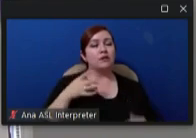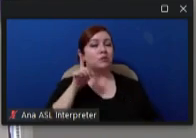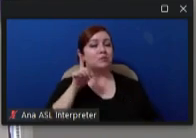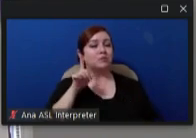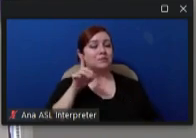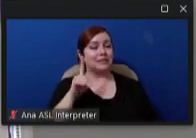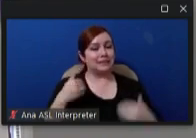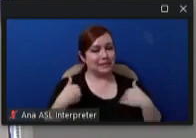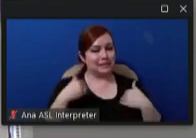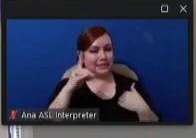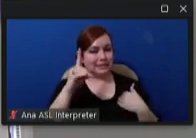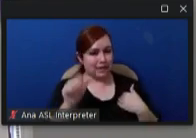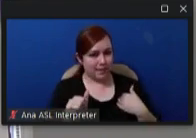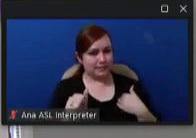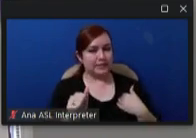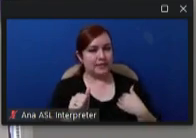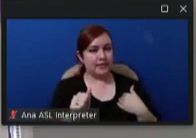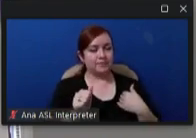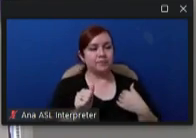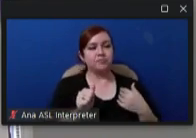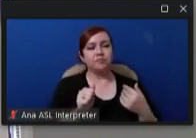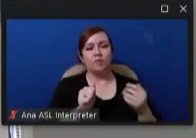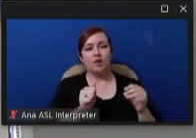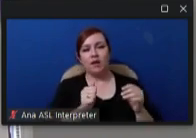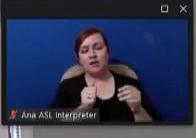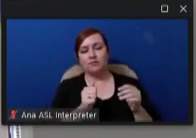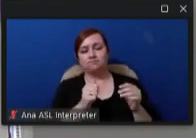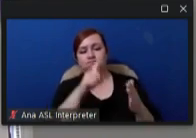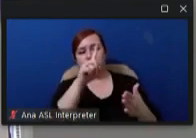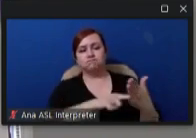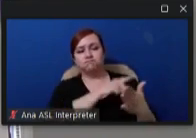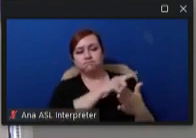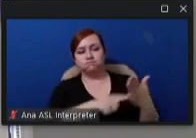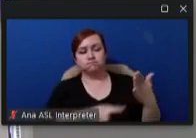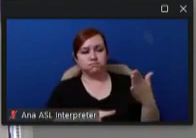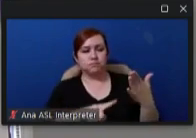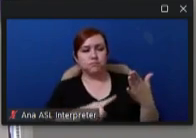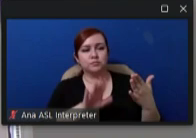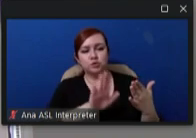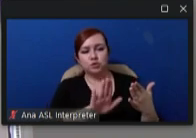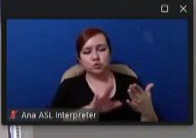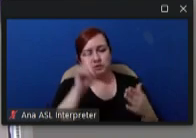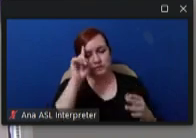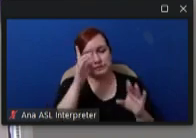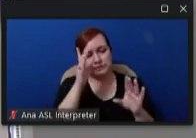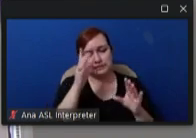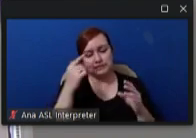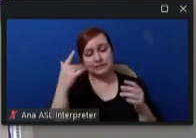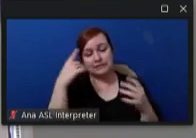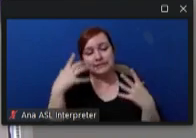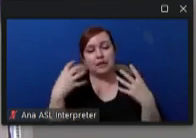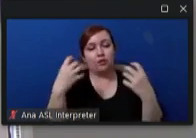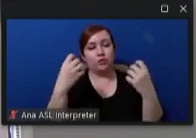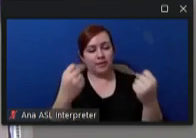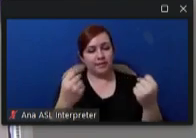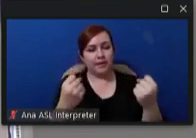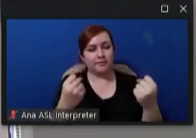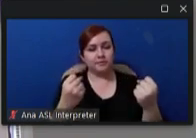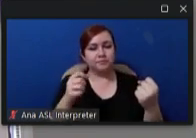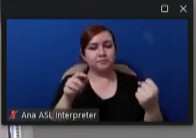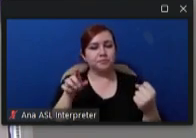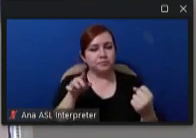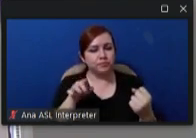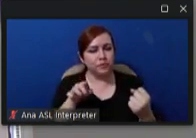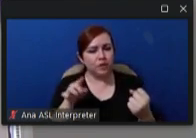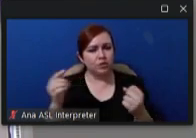por orientación sexual y discapacidad afecta su salud mental. Su lucha y pensamientos suicidas nos recuerdan la